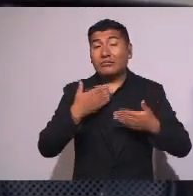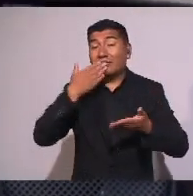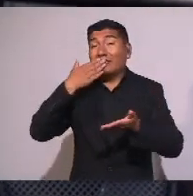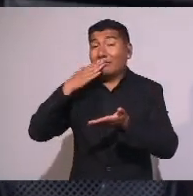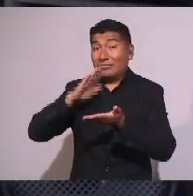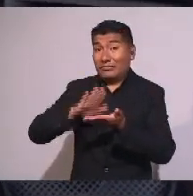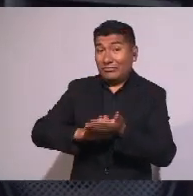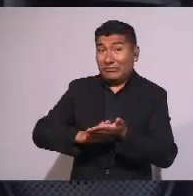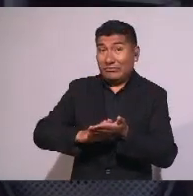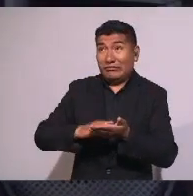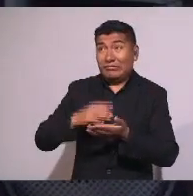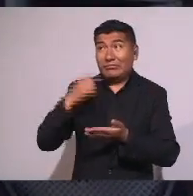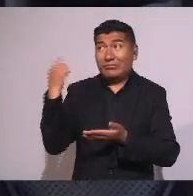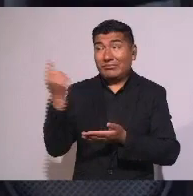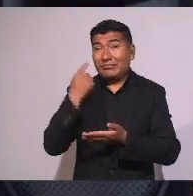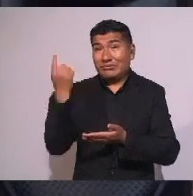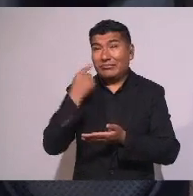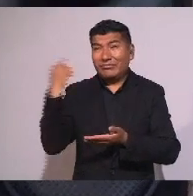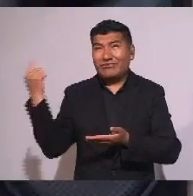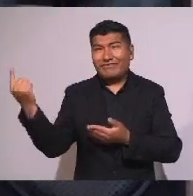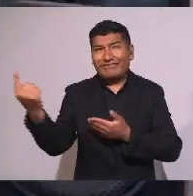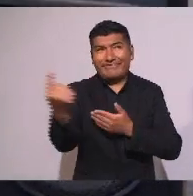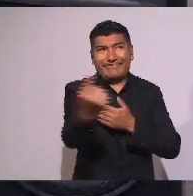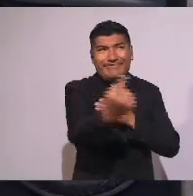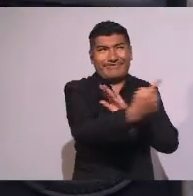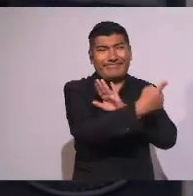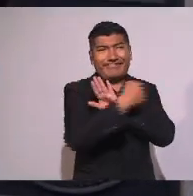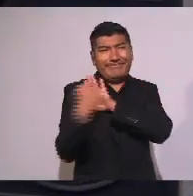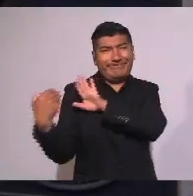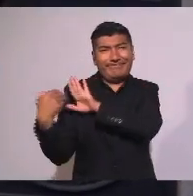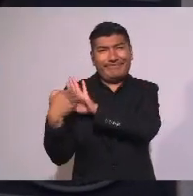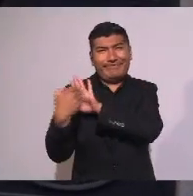no nos rodea continuamente?